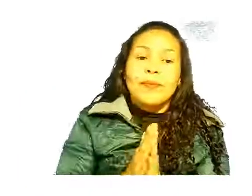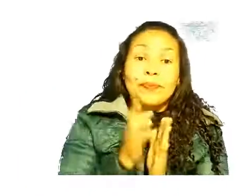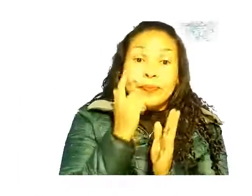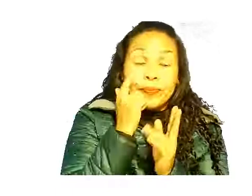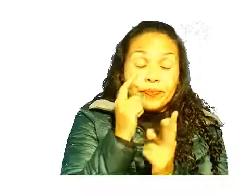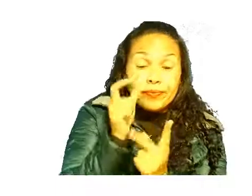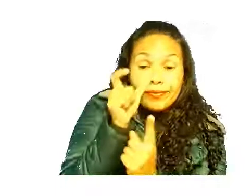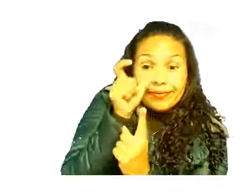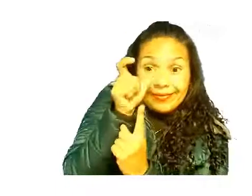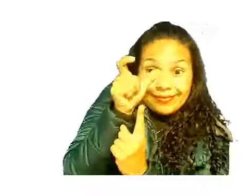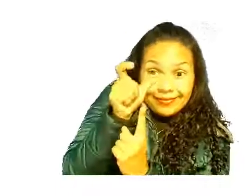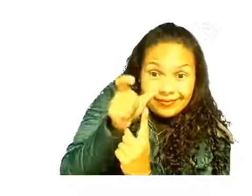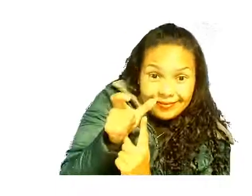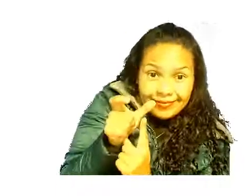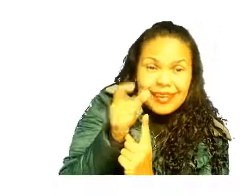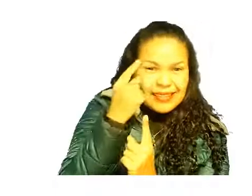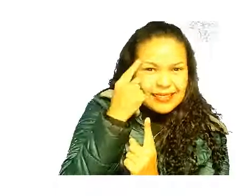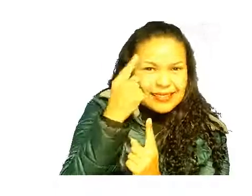algebraicos